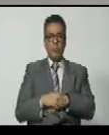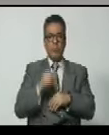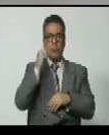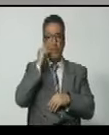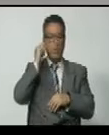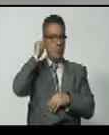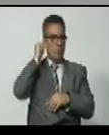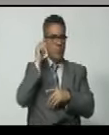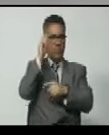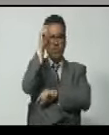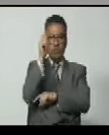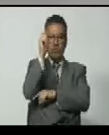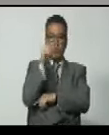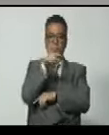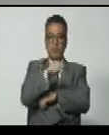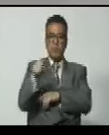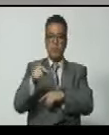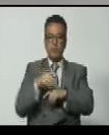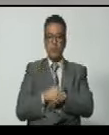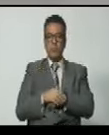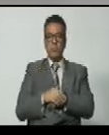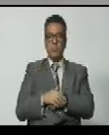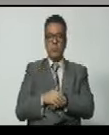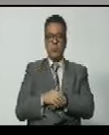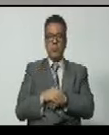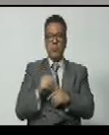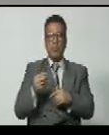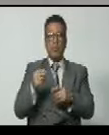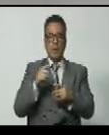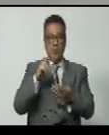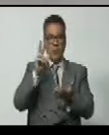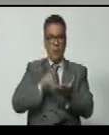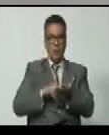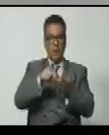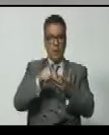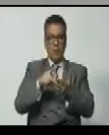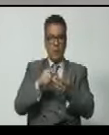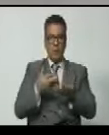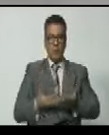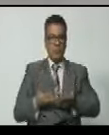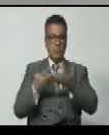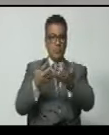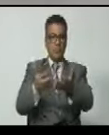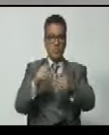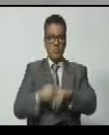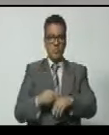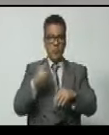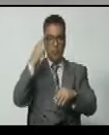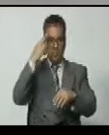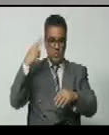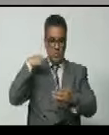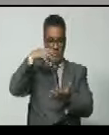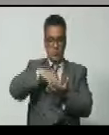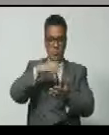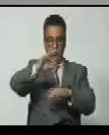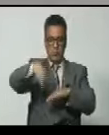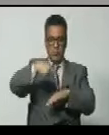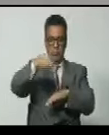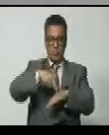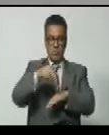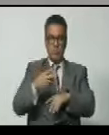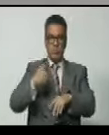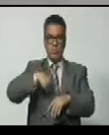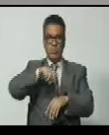las honorables diputadas y los honorables diputados que estén a favor de que se concedan los honores del Panteón Nacional